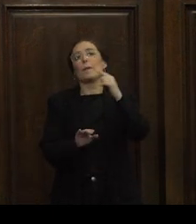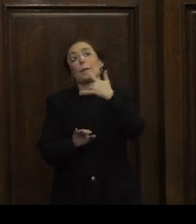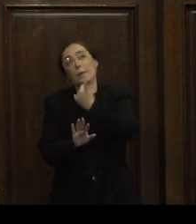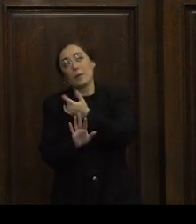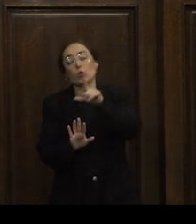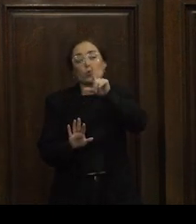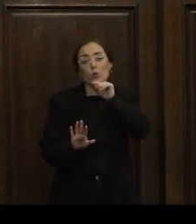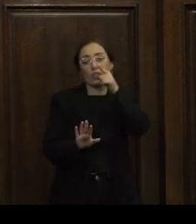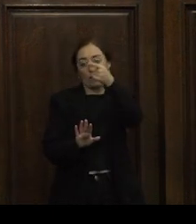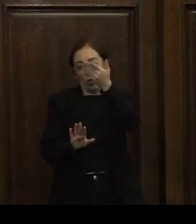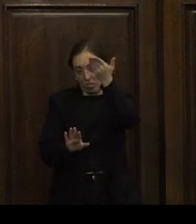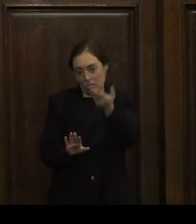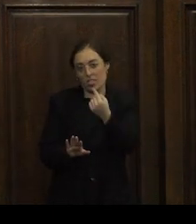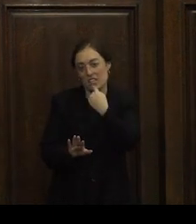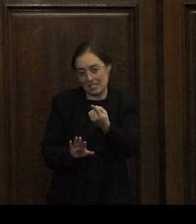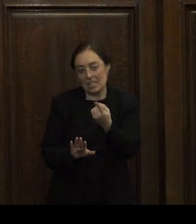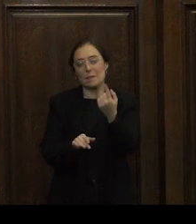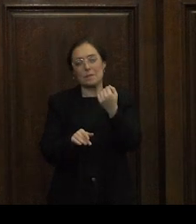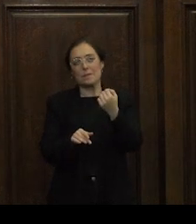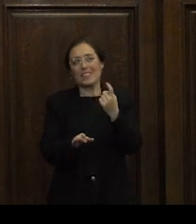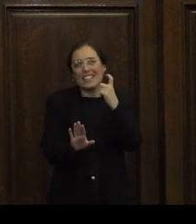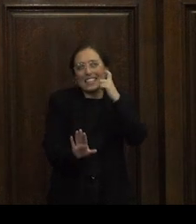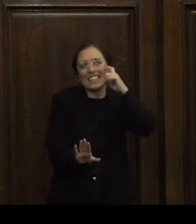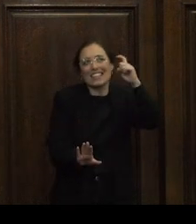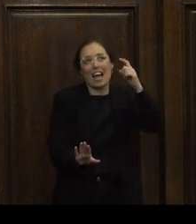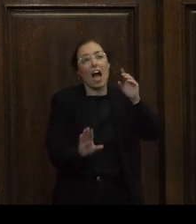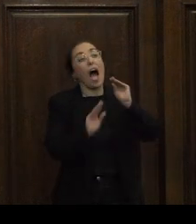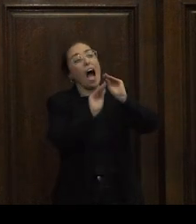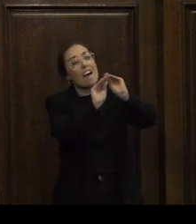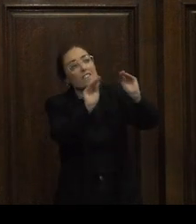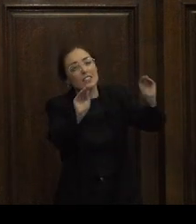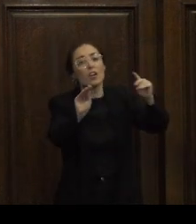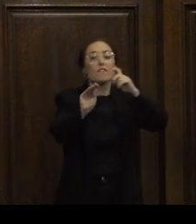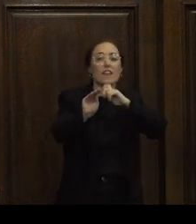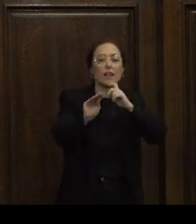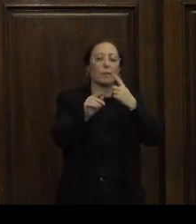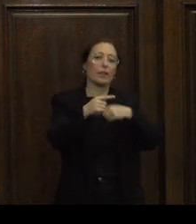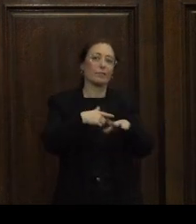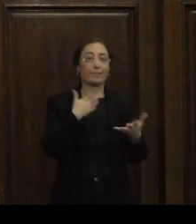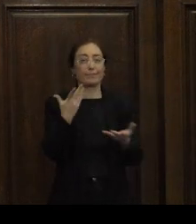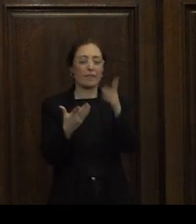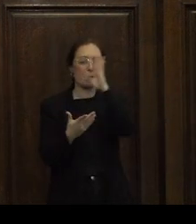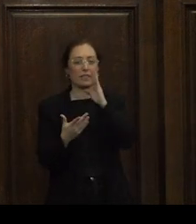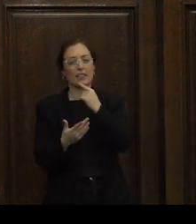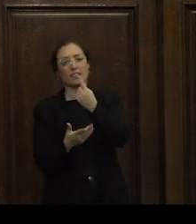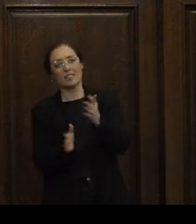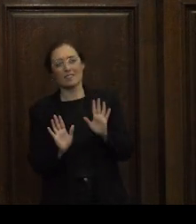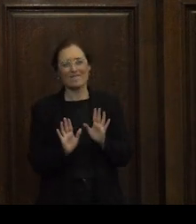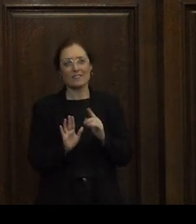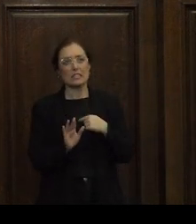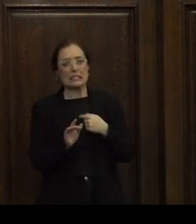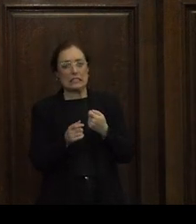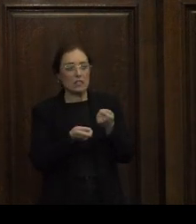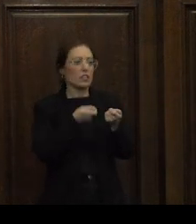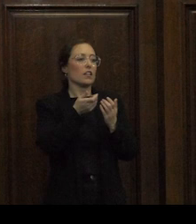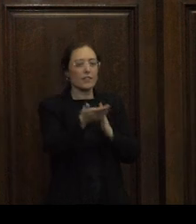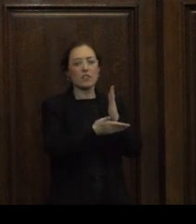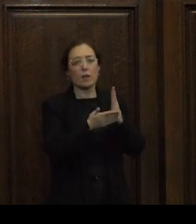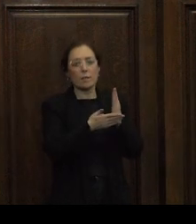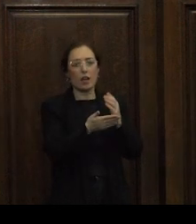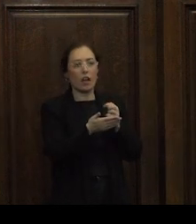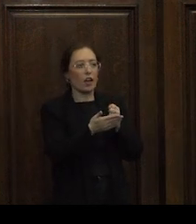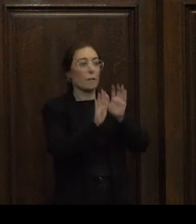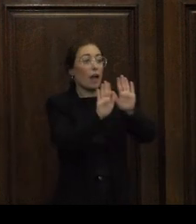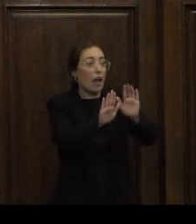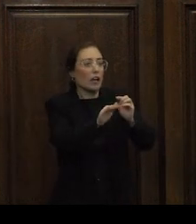en Twitter, se pone esto fue refutado, pero es como en Brasil se dice enjugar hielo, ¿no? Como estar tratando